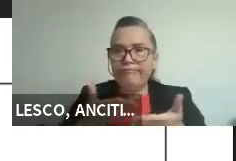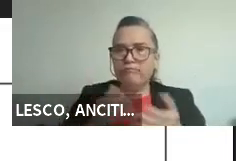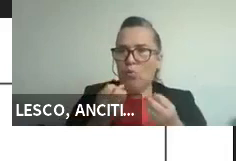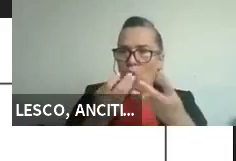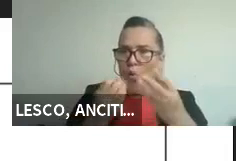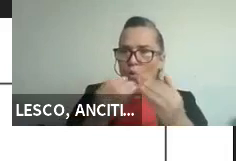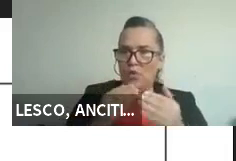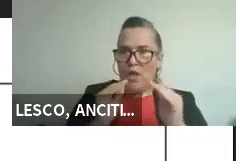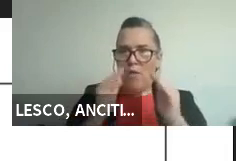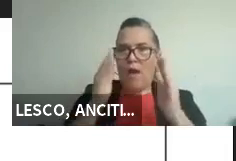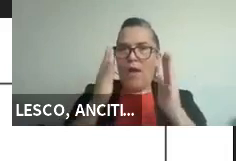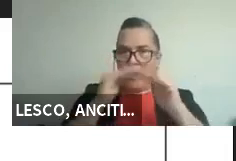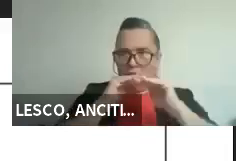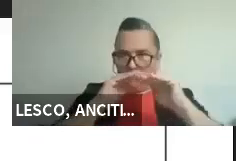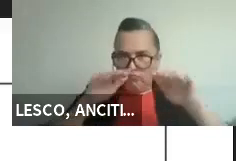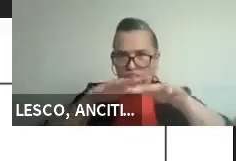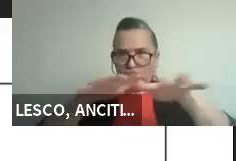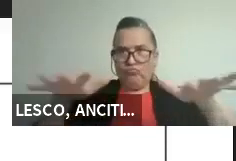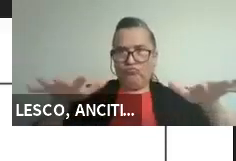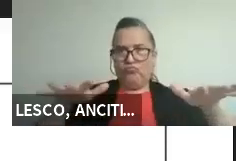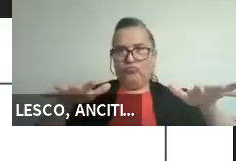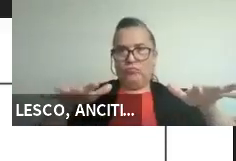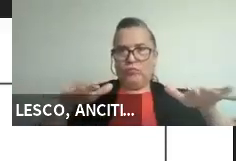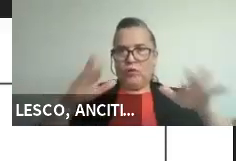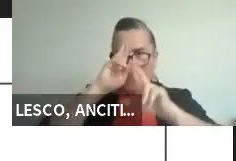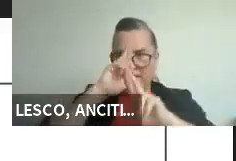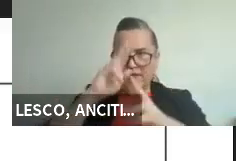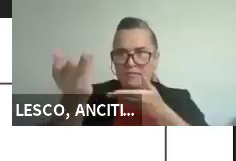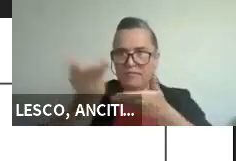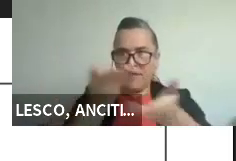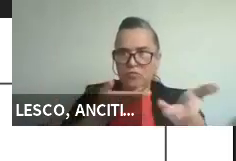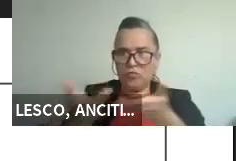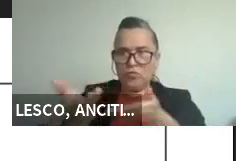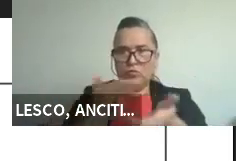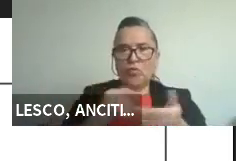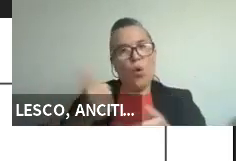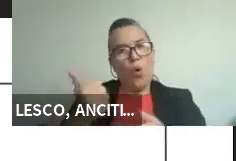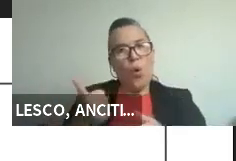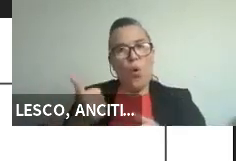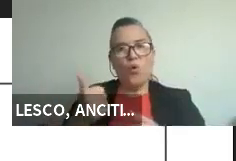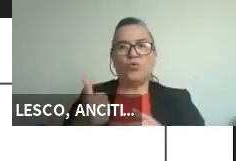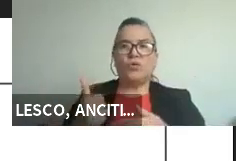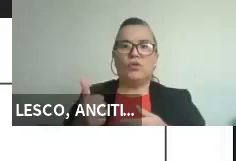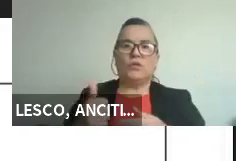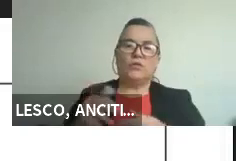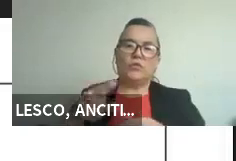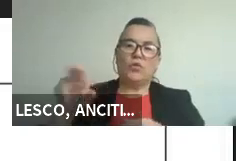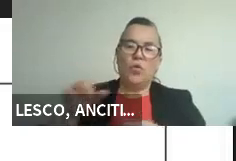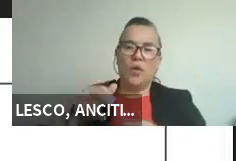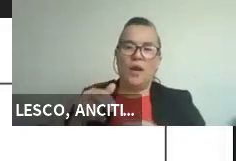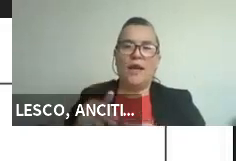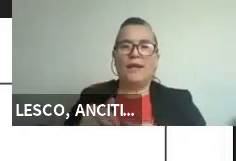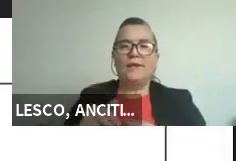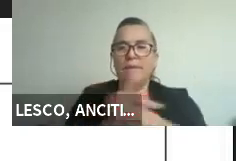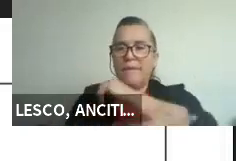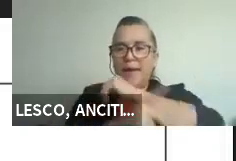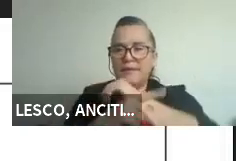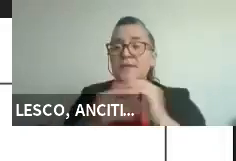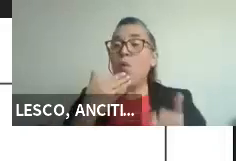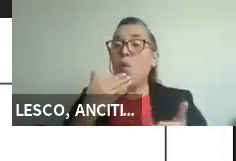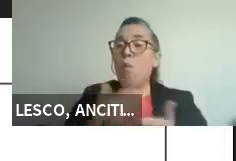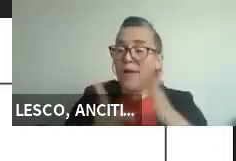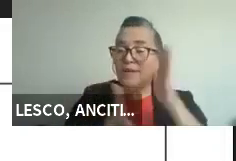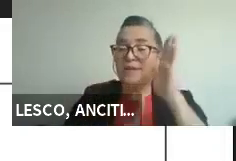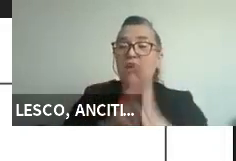que es el objetivo en una interacción respetuosa con colegas de otras latitudes se requiere tener un buen desarrollo académico